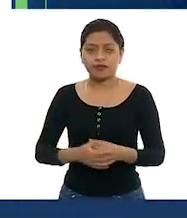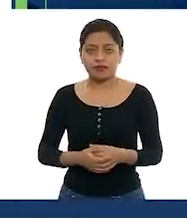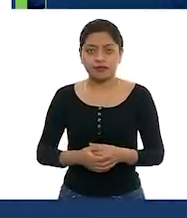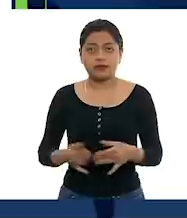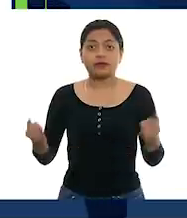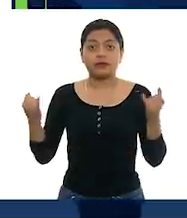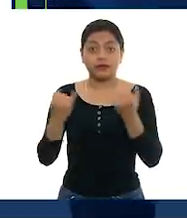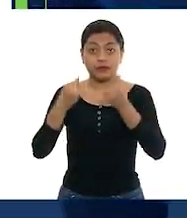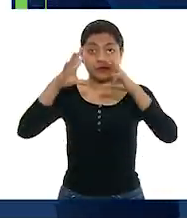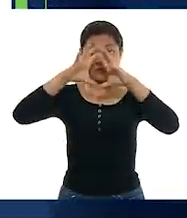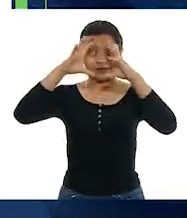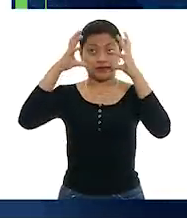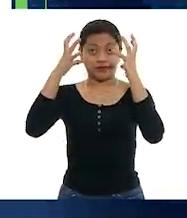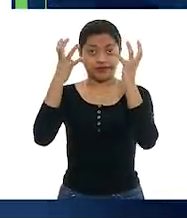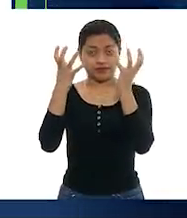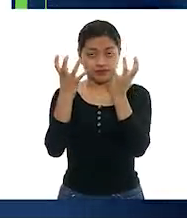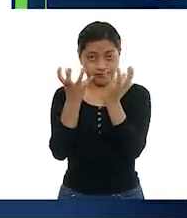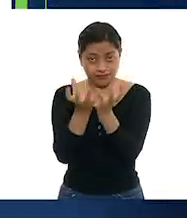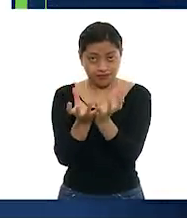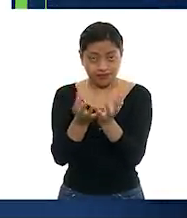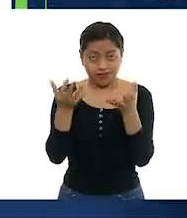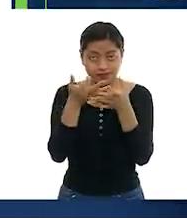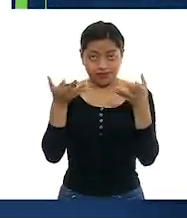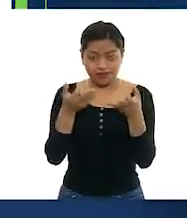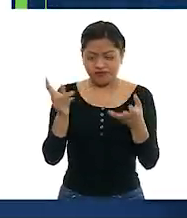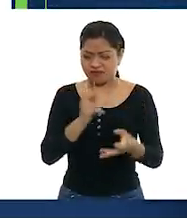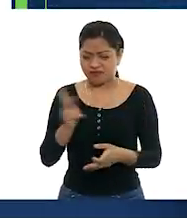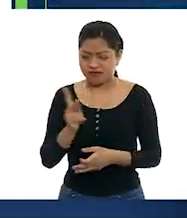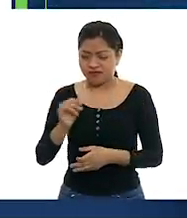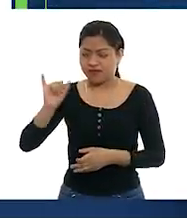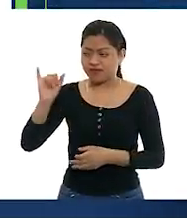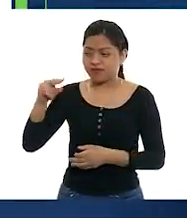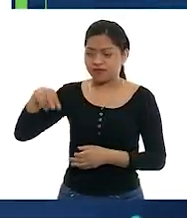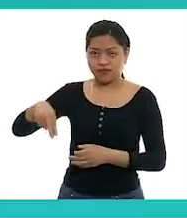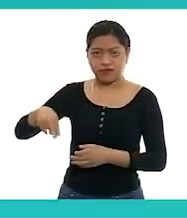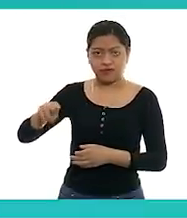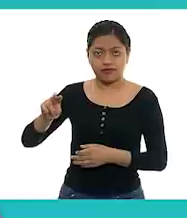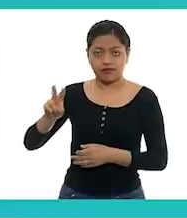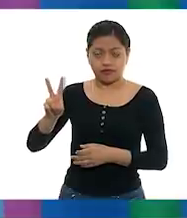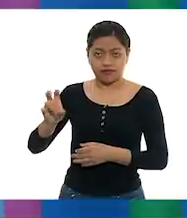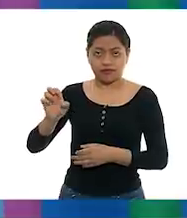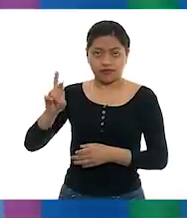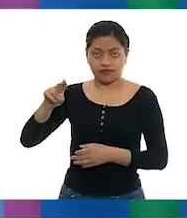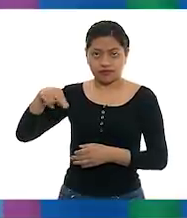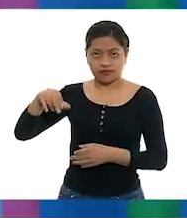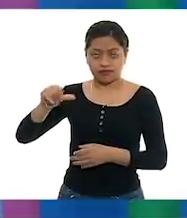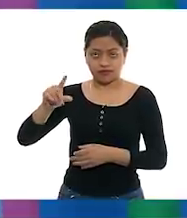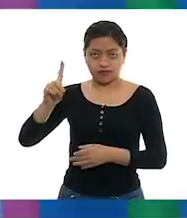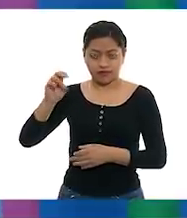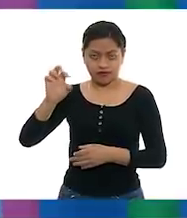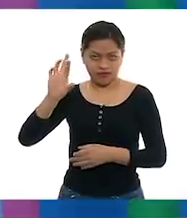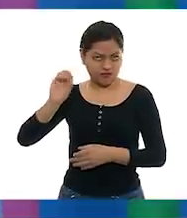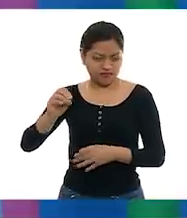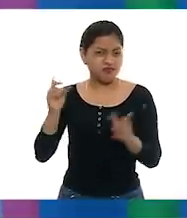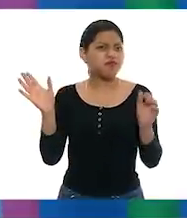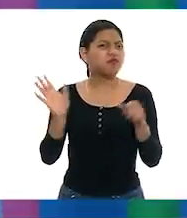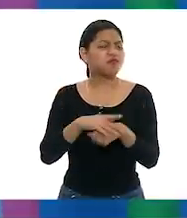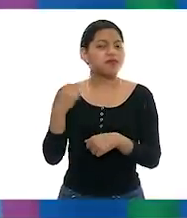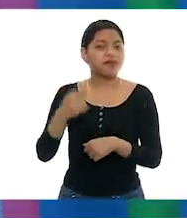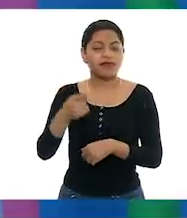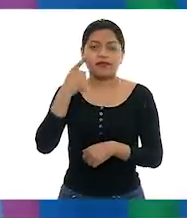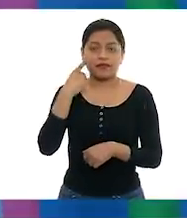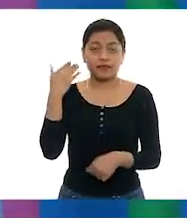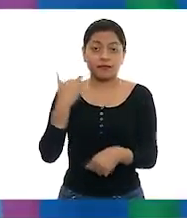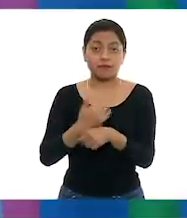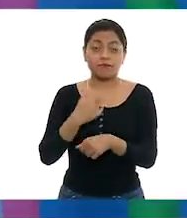la Tierra se compara con un invernadero? Tus preguntas son muy interesantes. A veces cuando